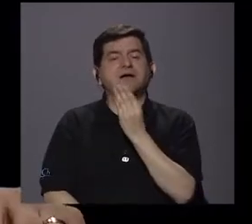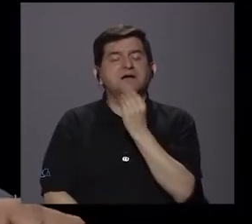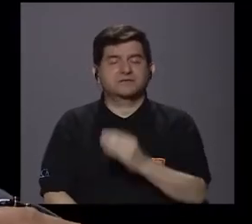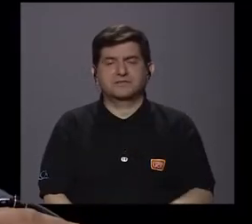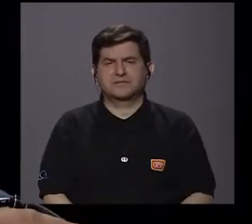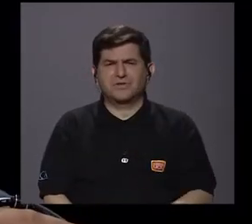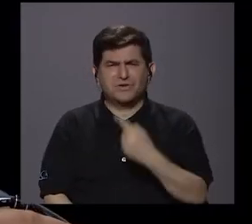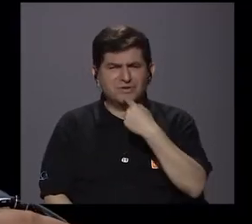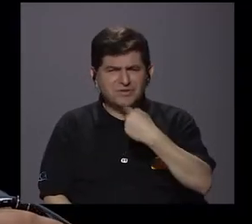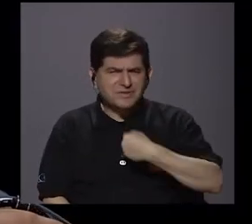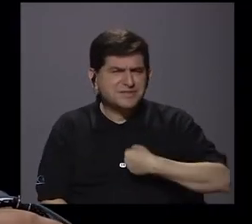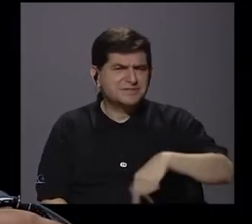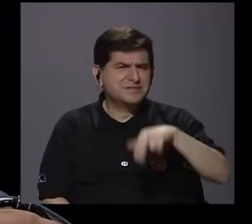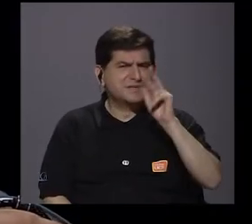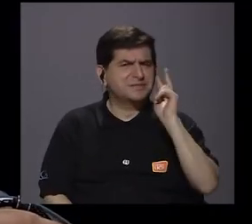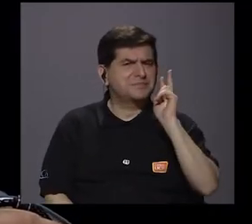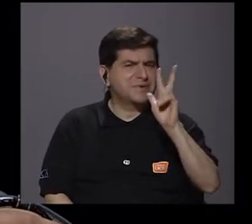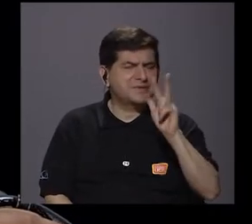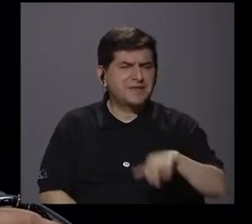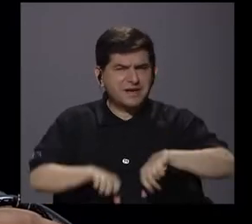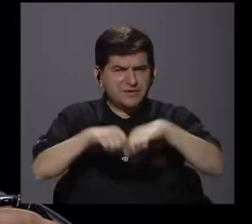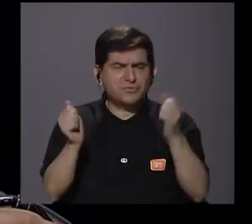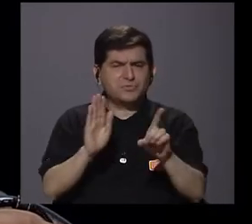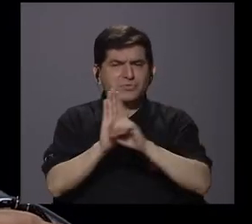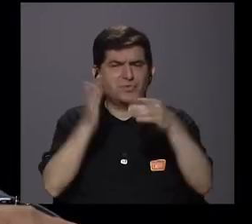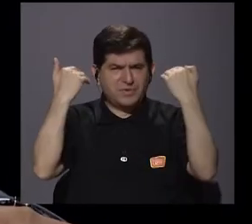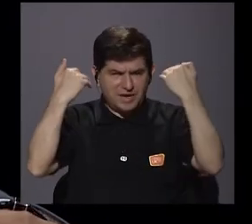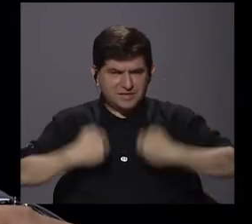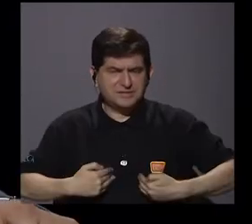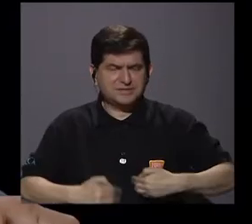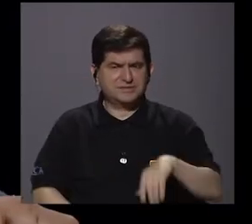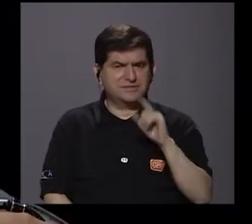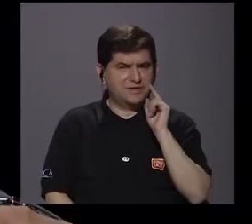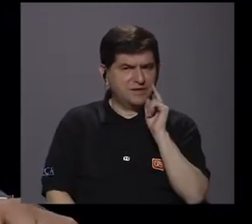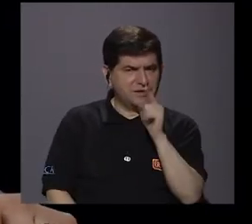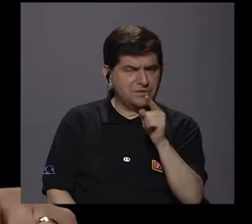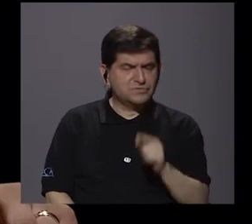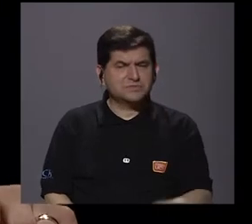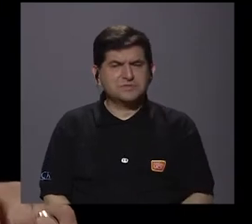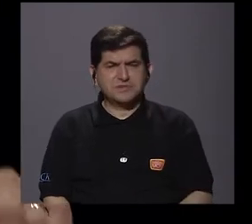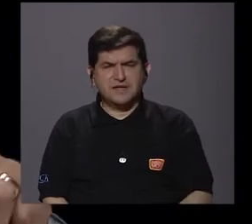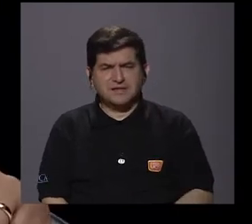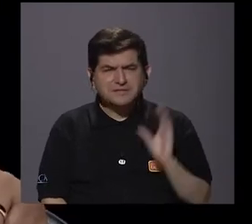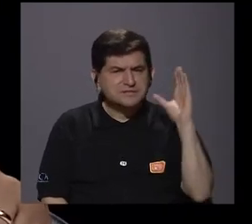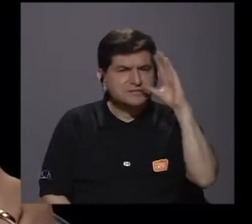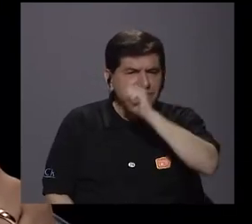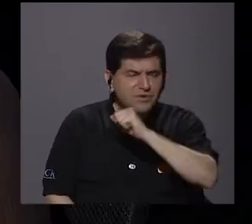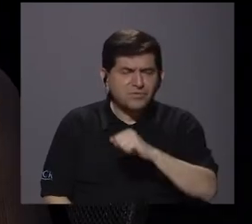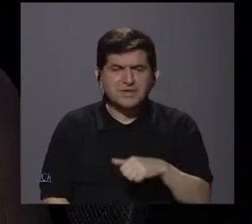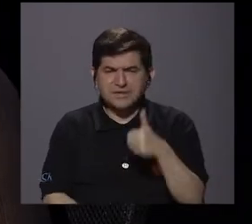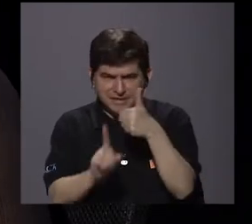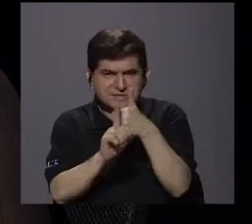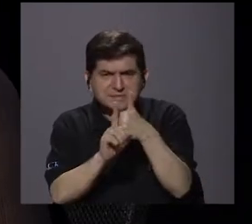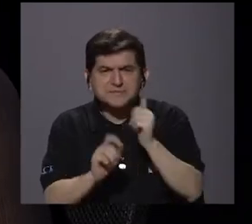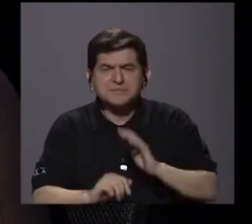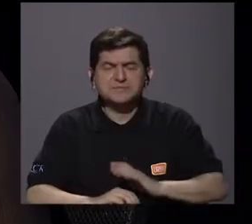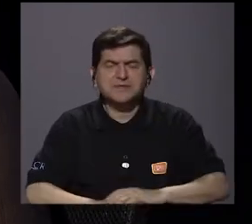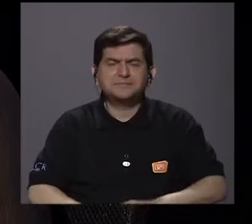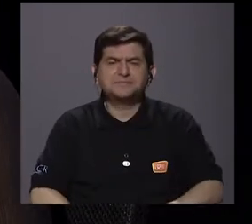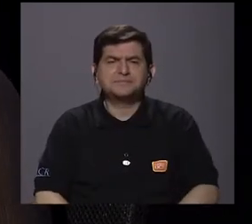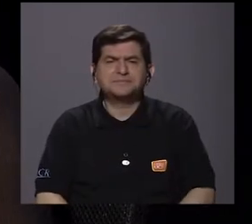puede mencionar tres violaciones a derechos humanos que usted pudo ver con sus propios ojos?